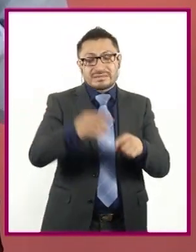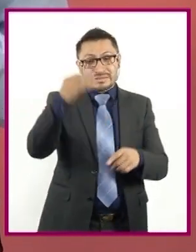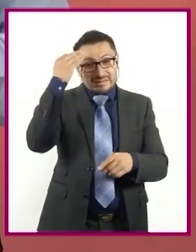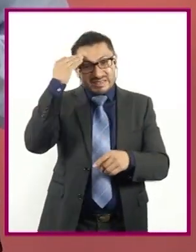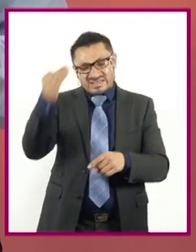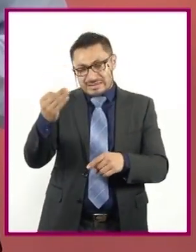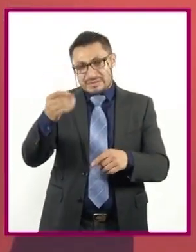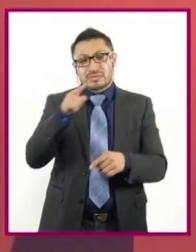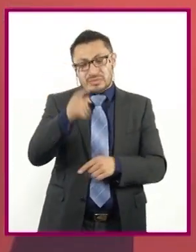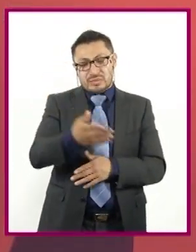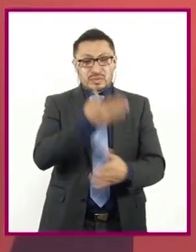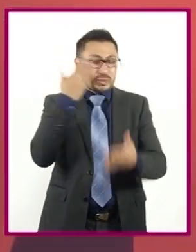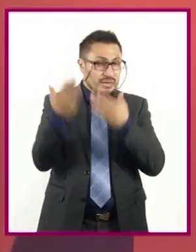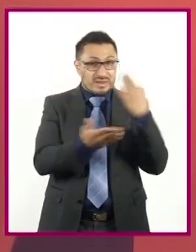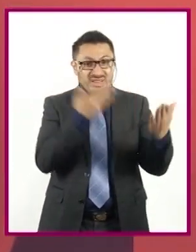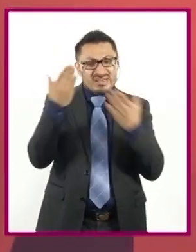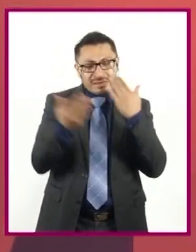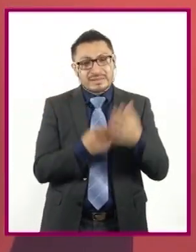su formación escolar.